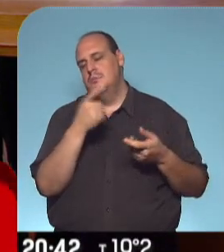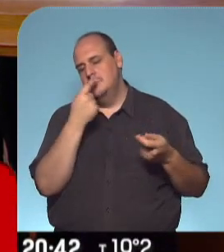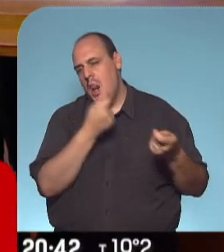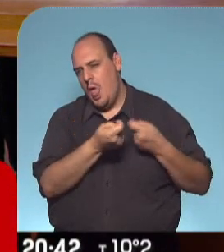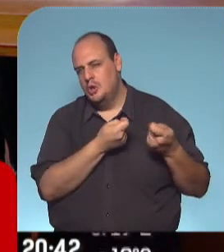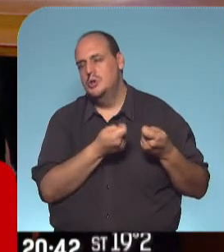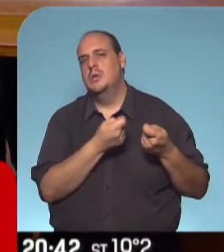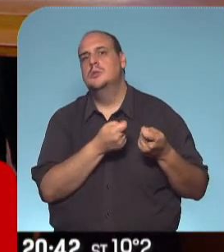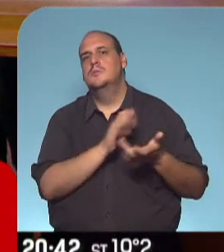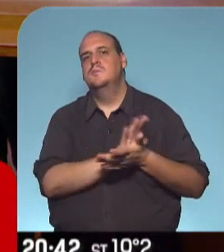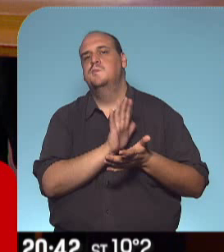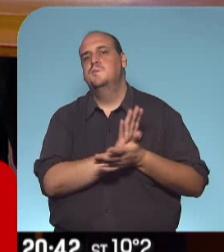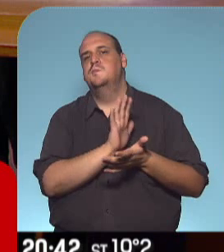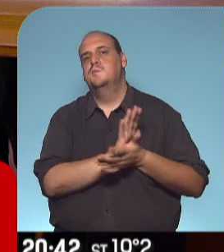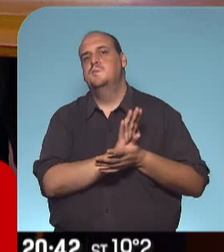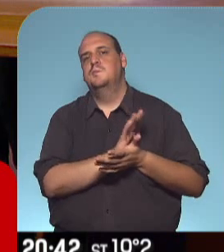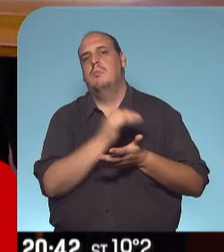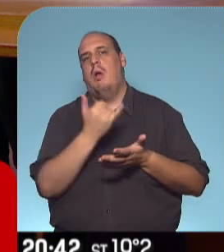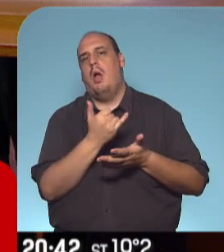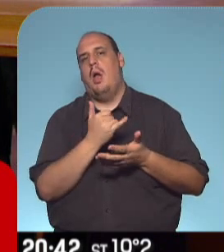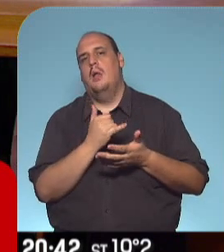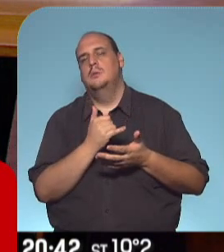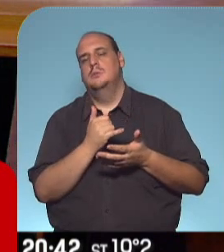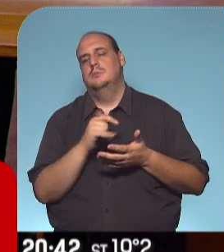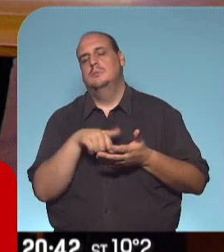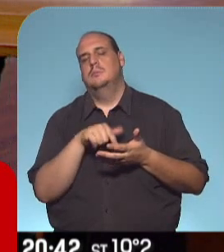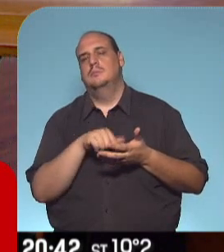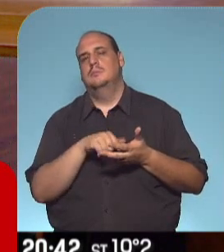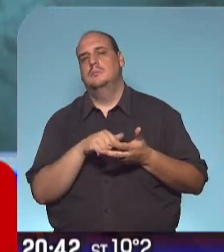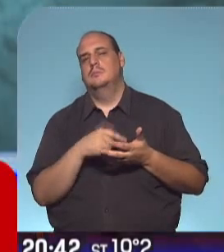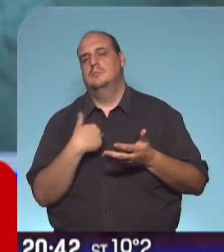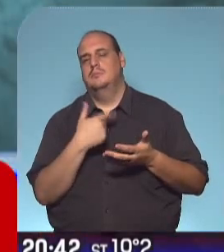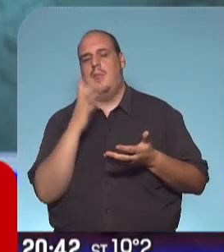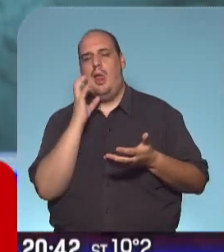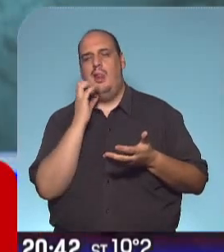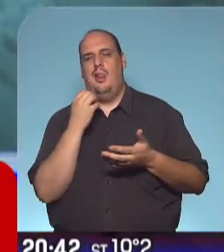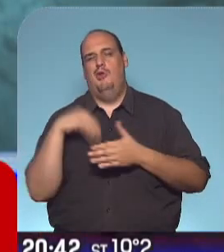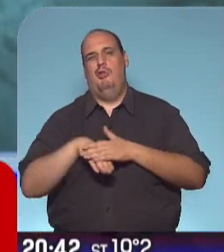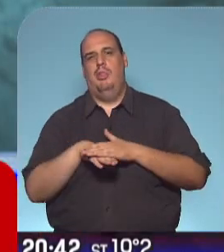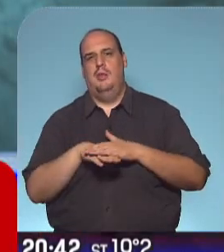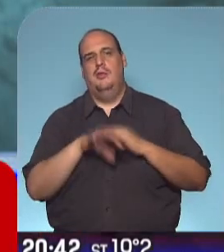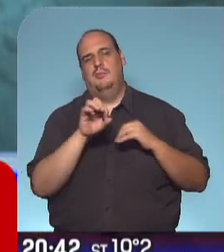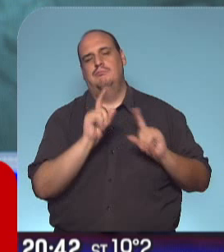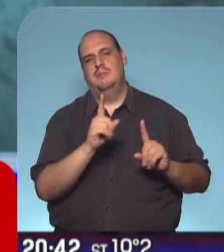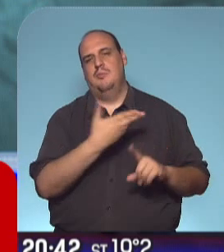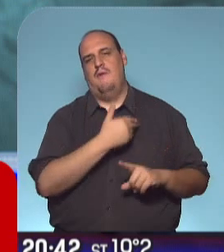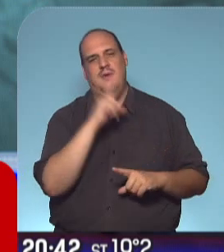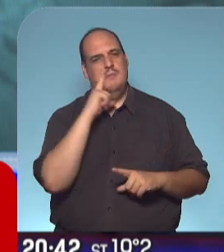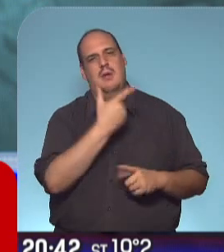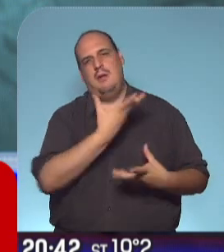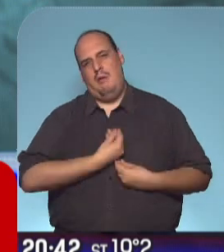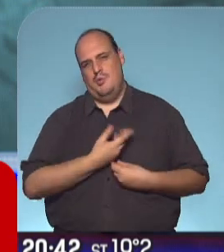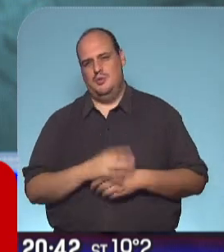quizás la carta principal que tiene la Argentina a la hora de negociar, que es el aval o el visto bueno del Fondo Monetario Internacional. Ha